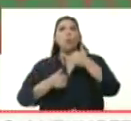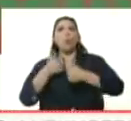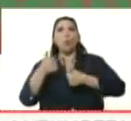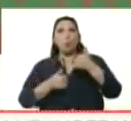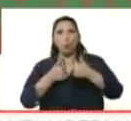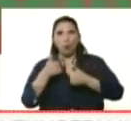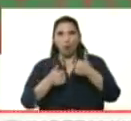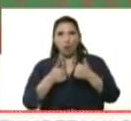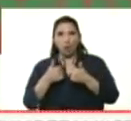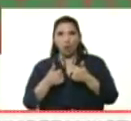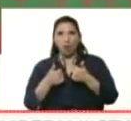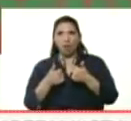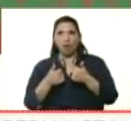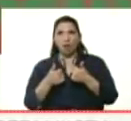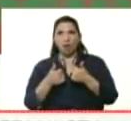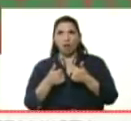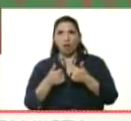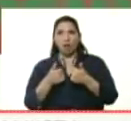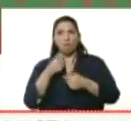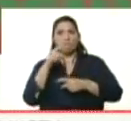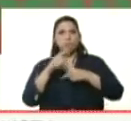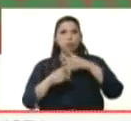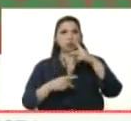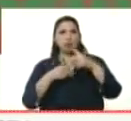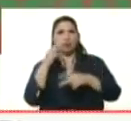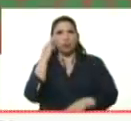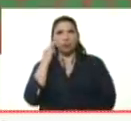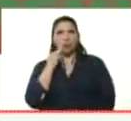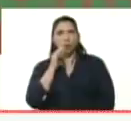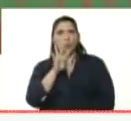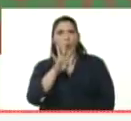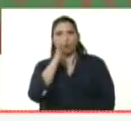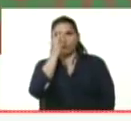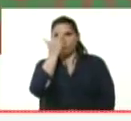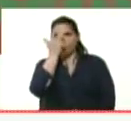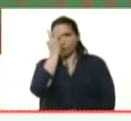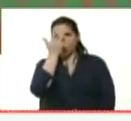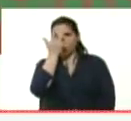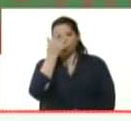en la fase actual del proceso bolivariano del 4 de febrero?